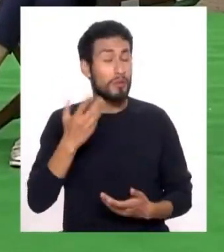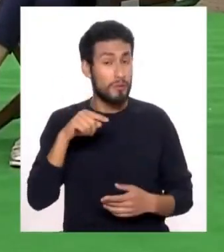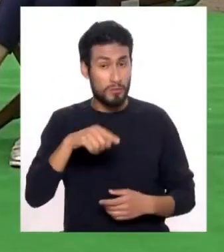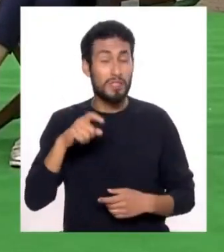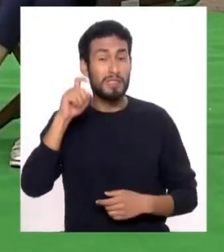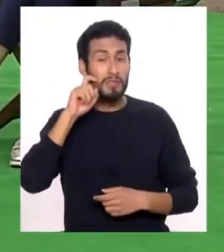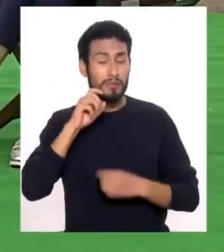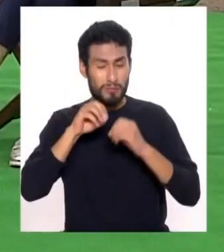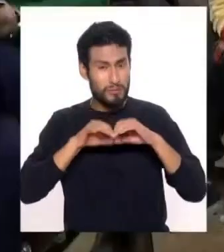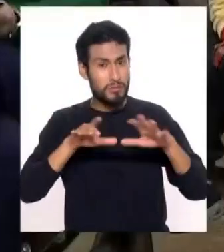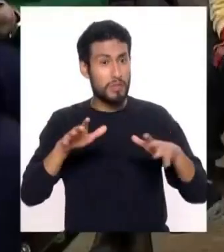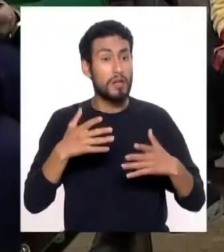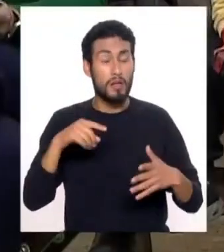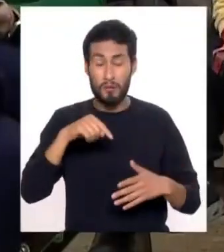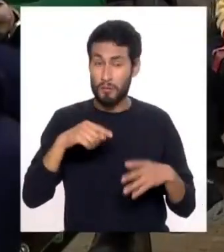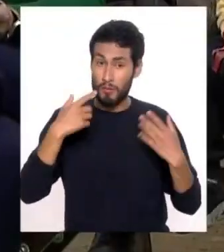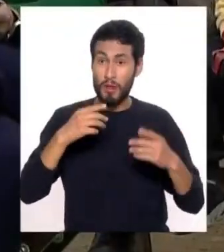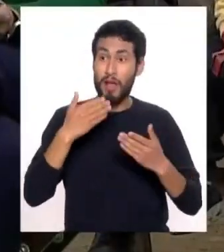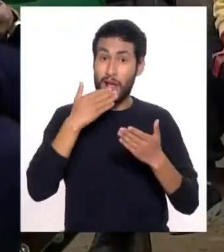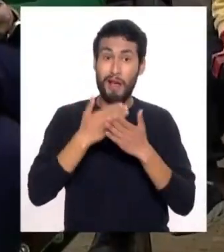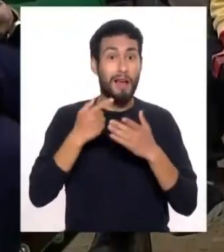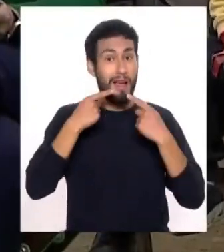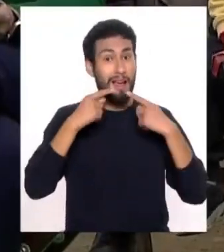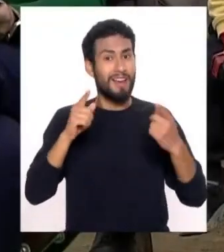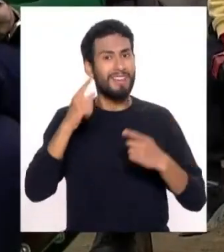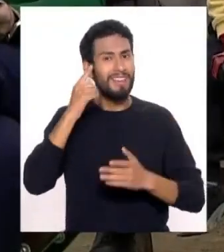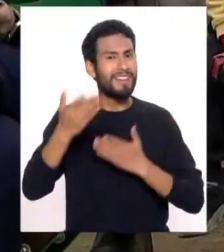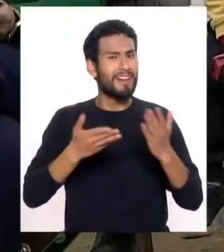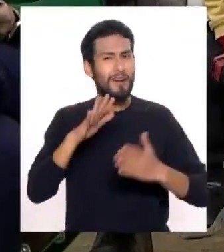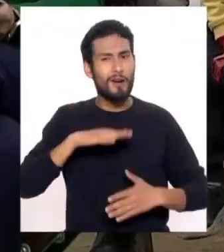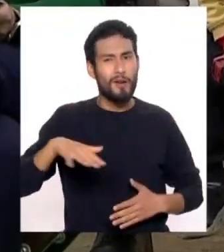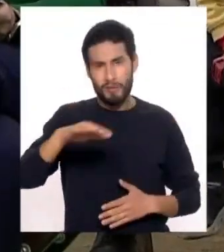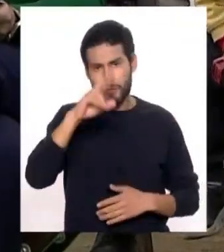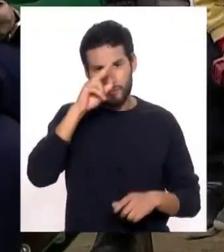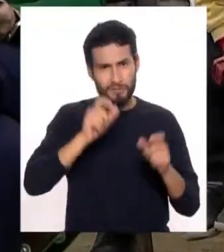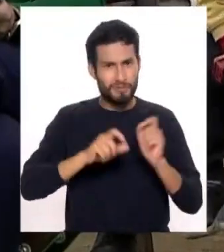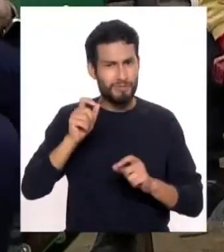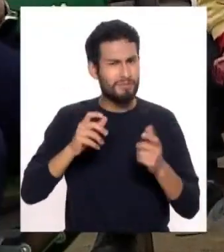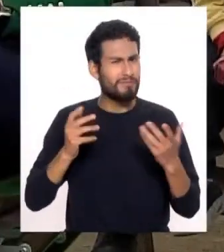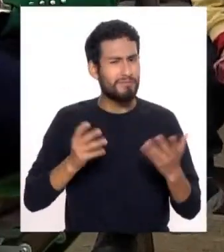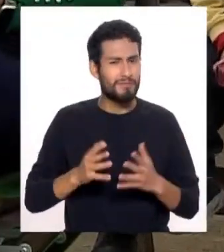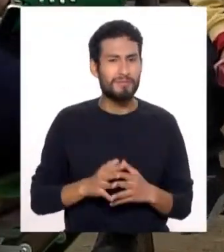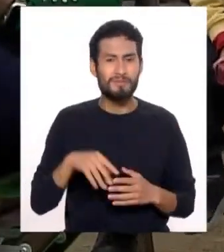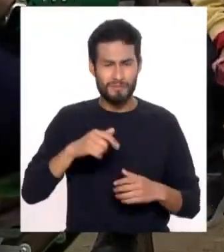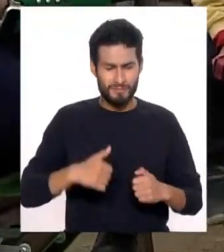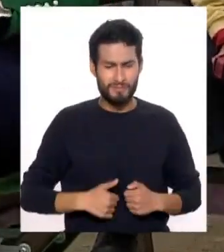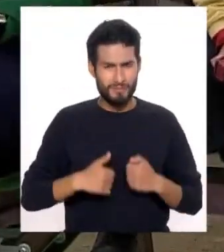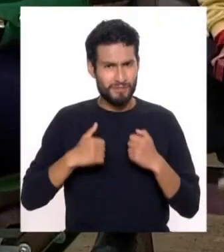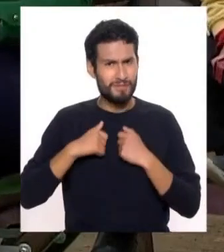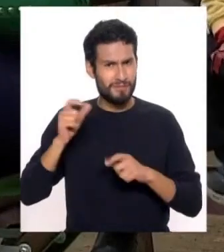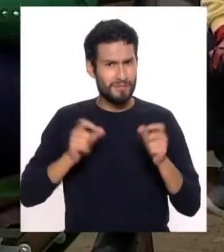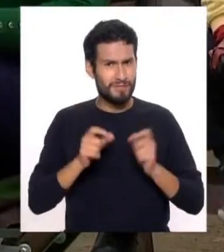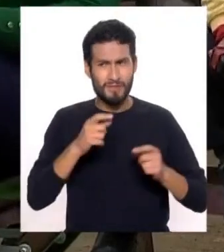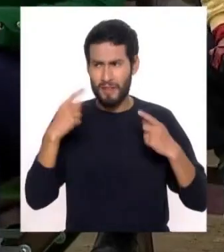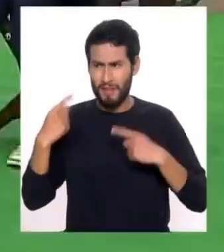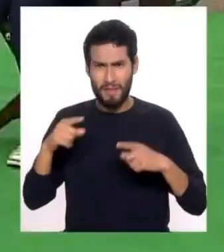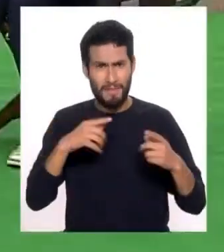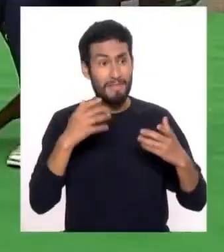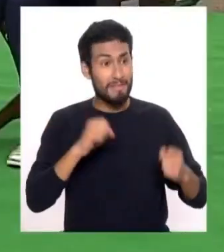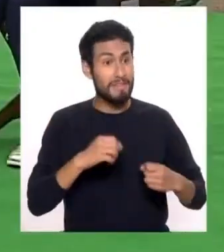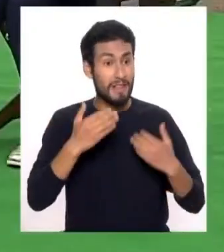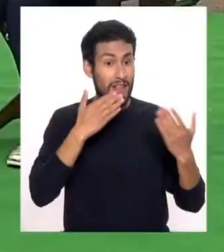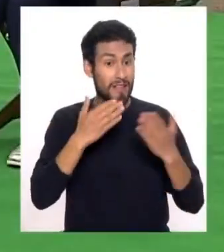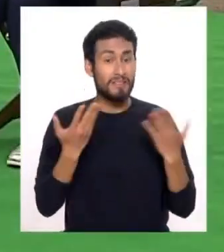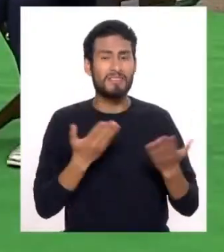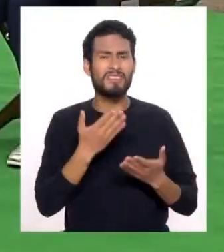transmisión sexual, es también una gran noticia que está al servicio de todos los peruanos, desde donde vive la gente, donde pasan las cosas. Y para hablar de